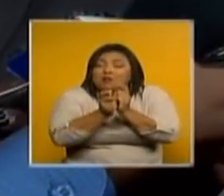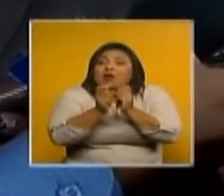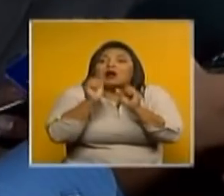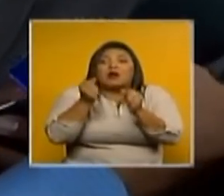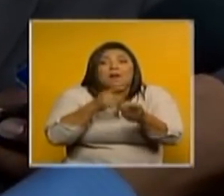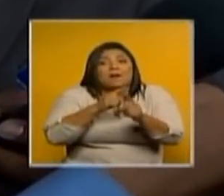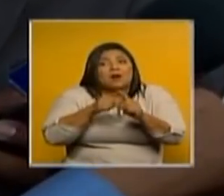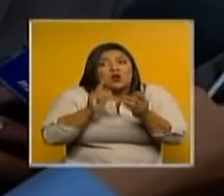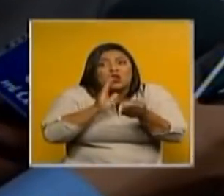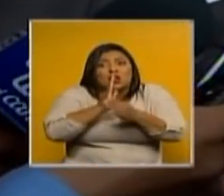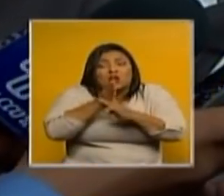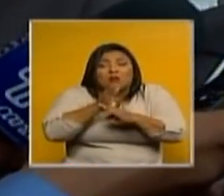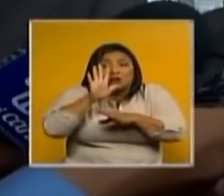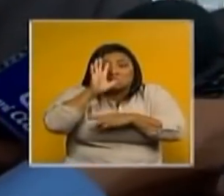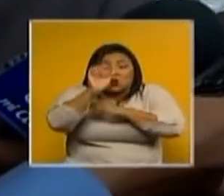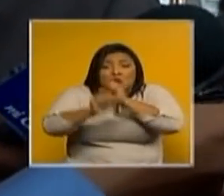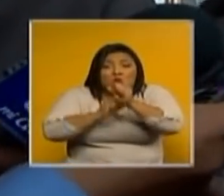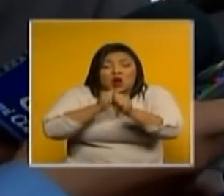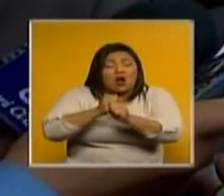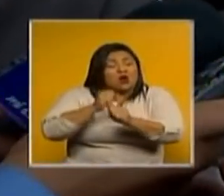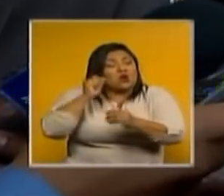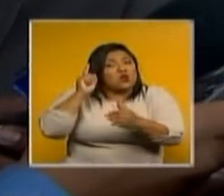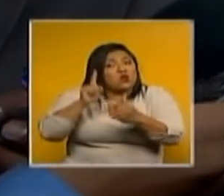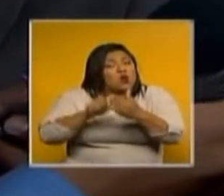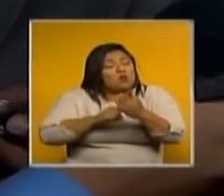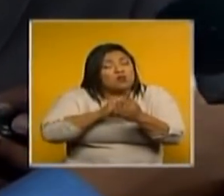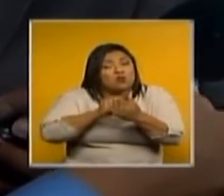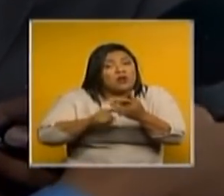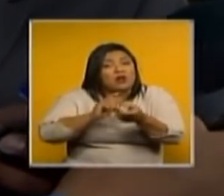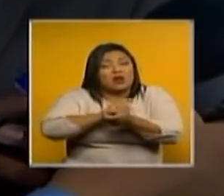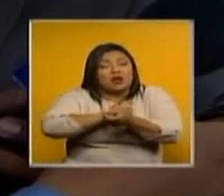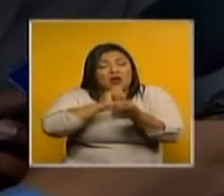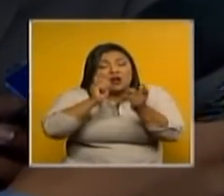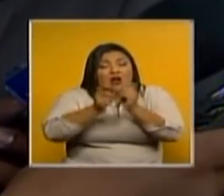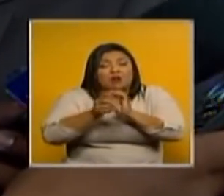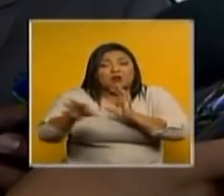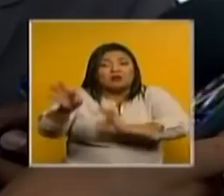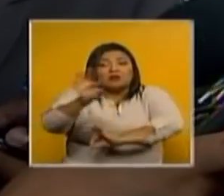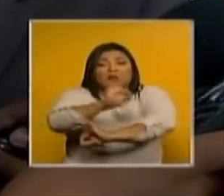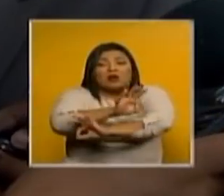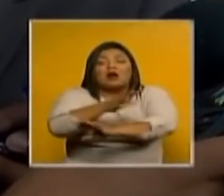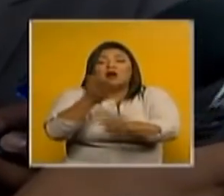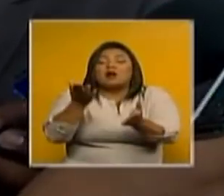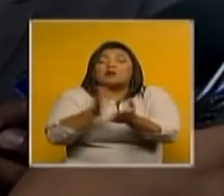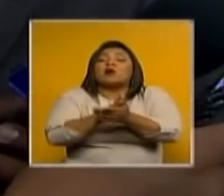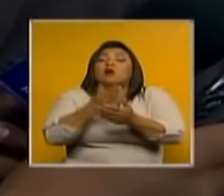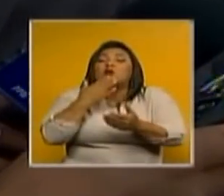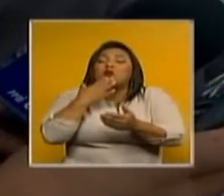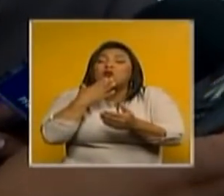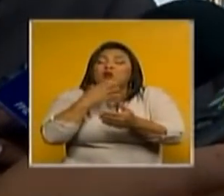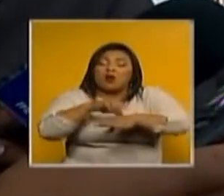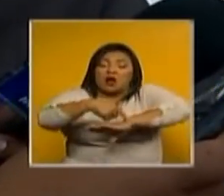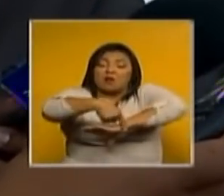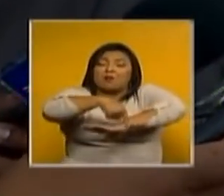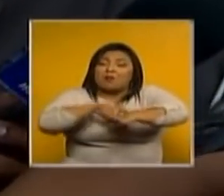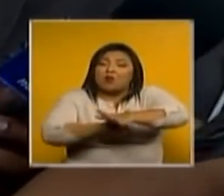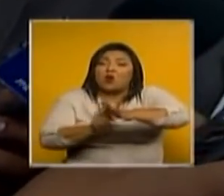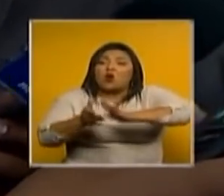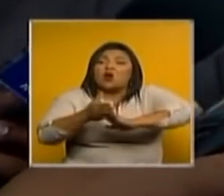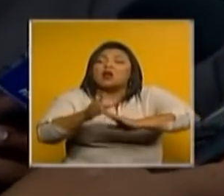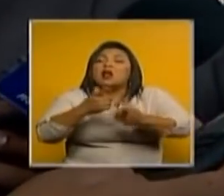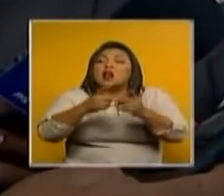sustitutiva. Pero después de los 5 años no se podía cambiar la medida sustitutiva al grillete por